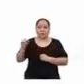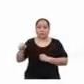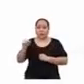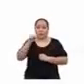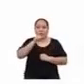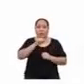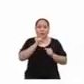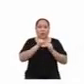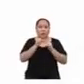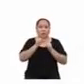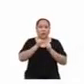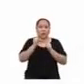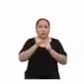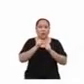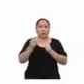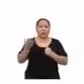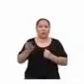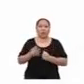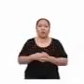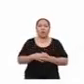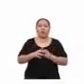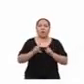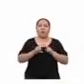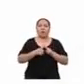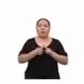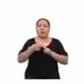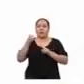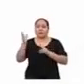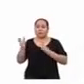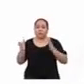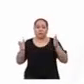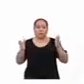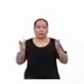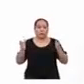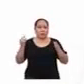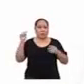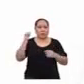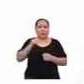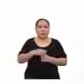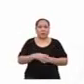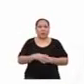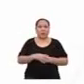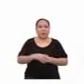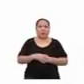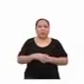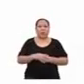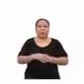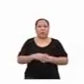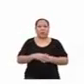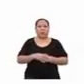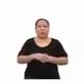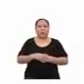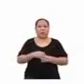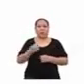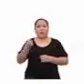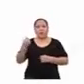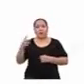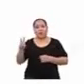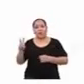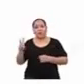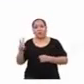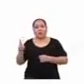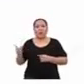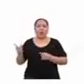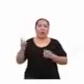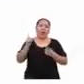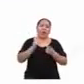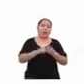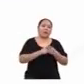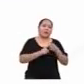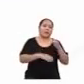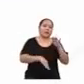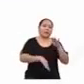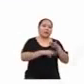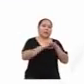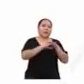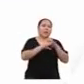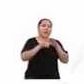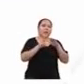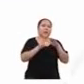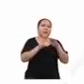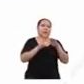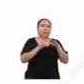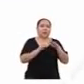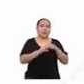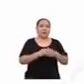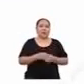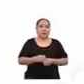valores calculamos dónde se puede mover la variable. En este caso se puede mover de 12 a 60. Restando